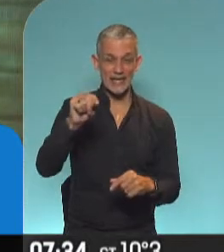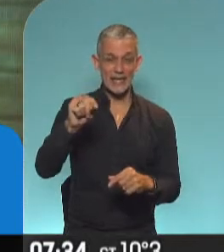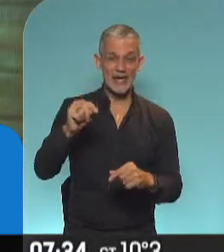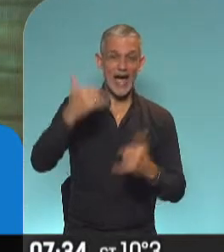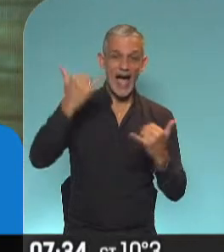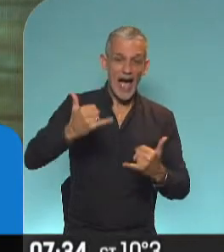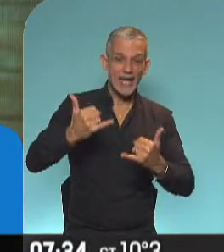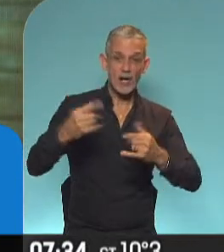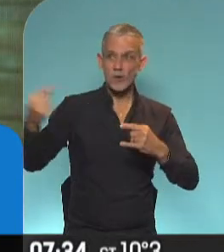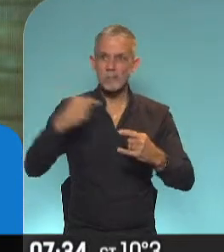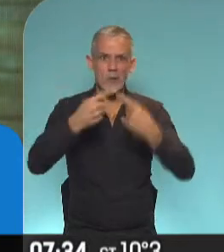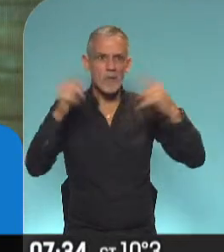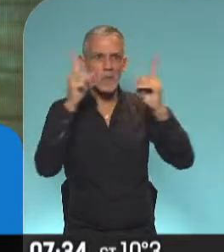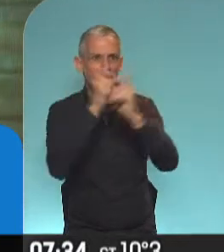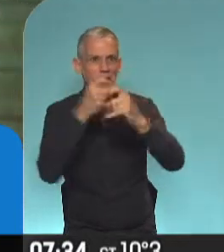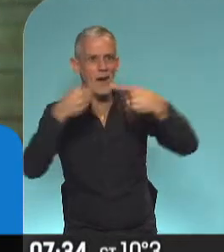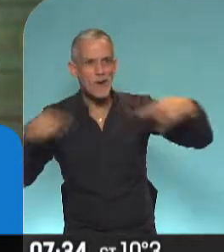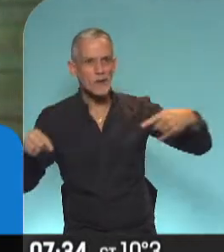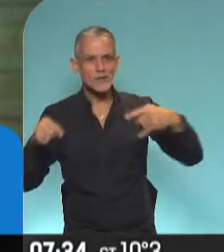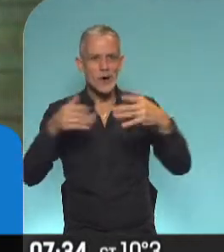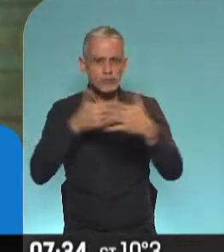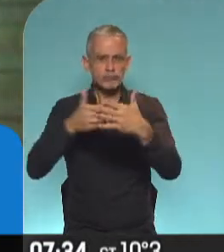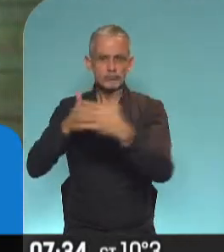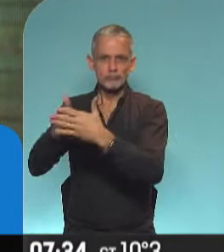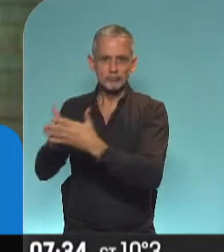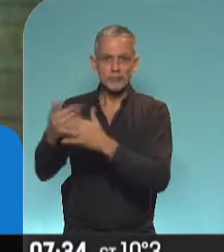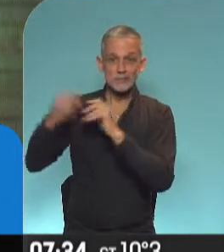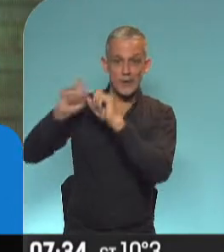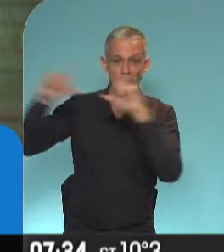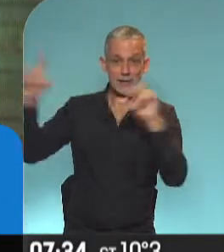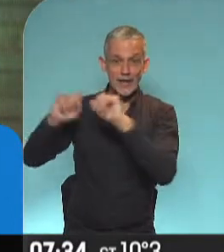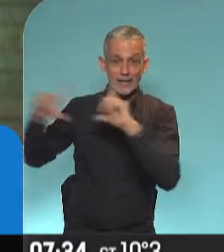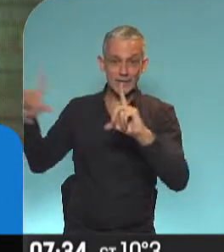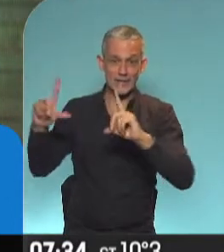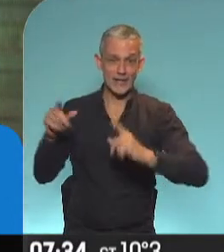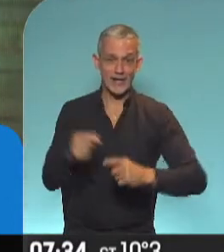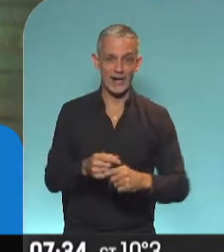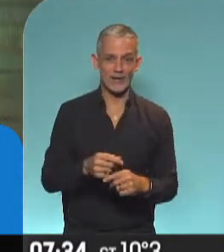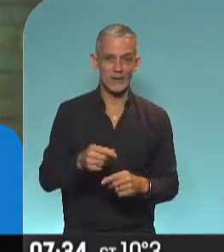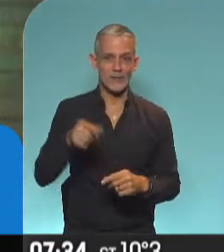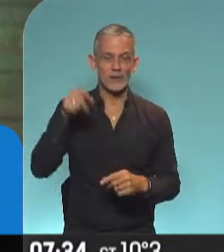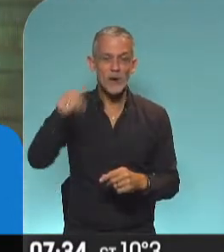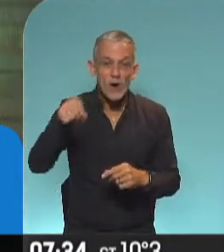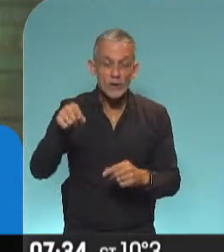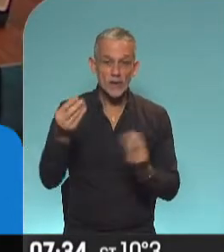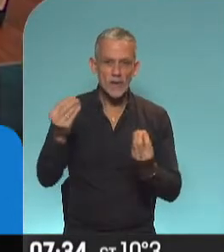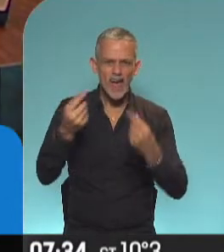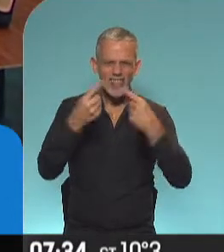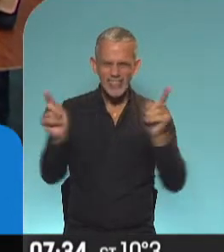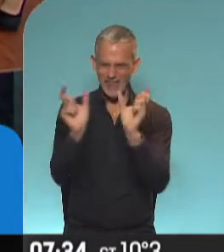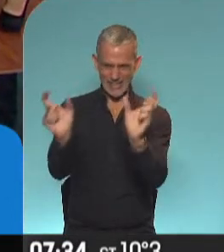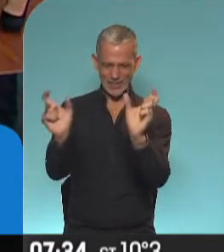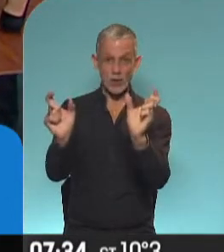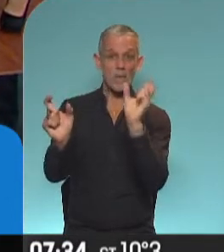frente a las adversidades. Por eso trajimos unas placas que explican un poquito de qué se trata y vamos a hacer la diferenciación también